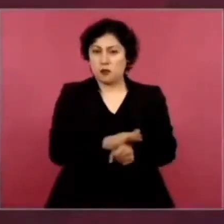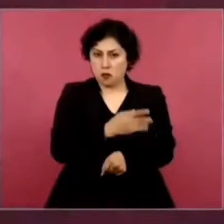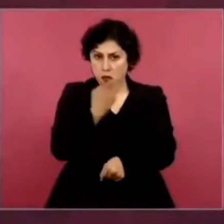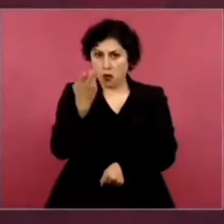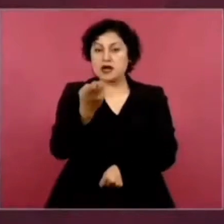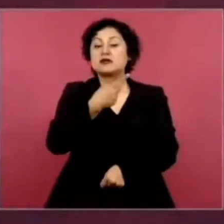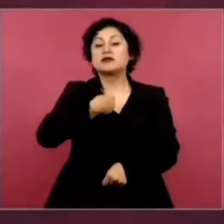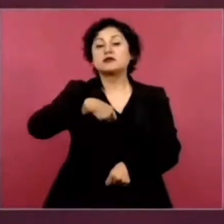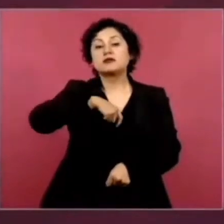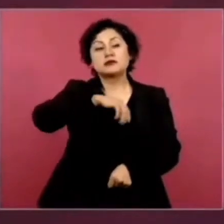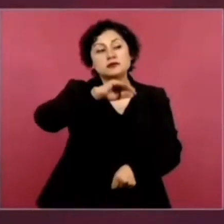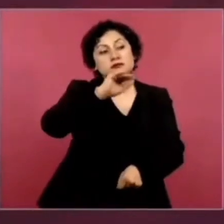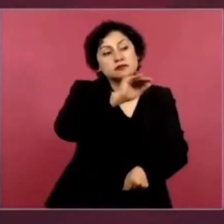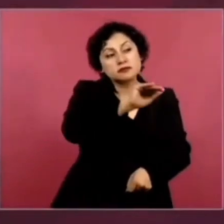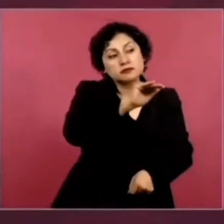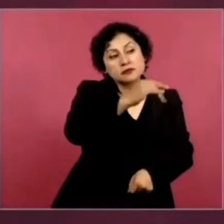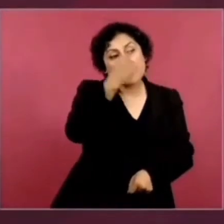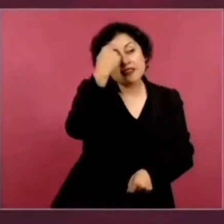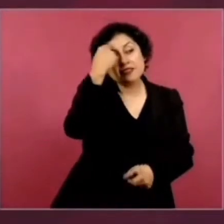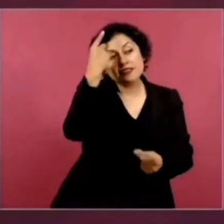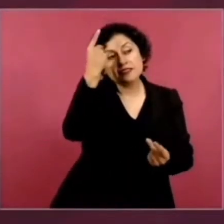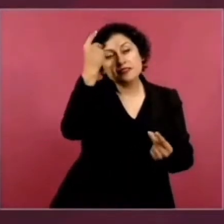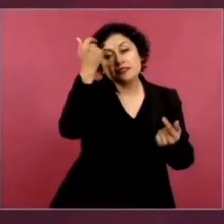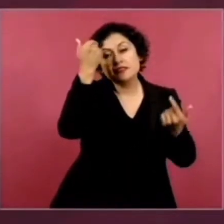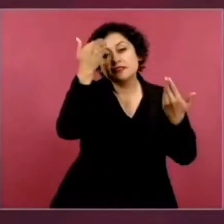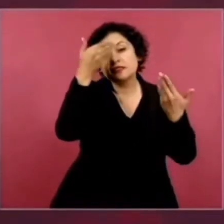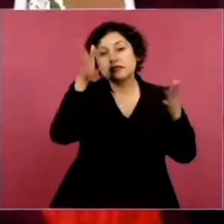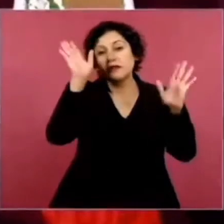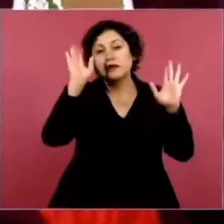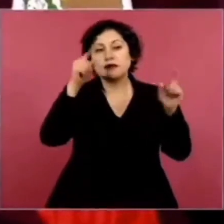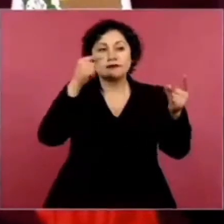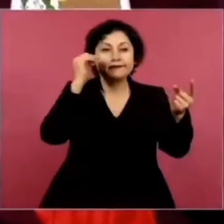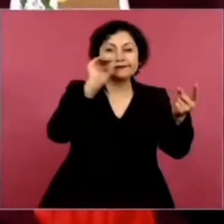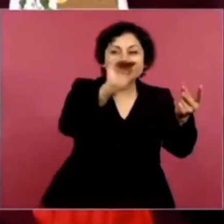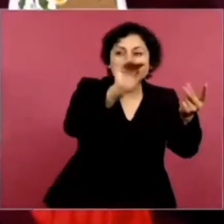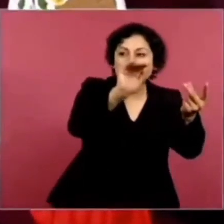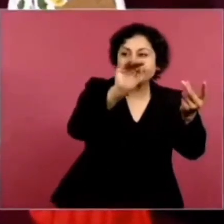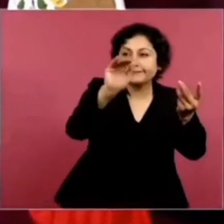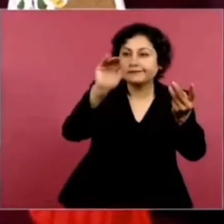someter y actuar con libertad